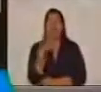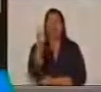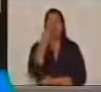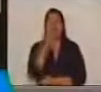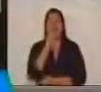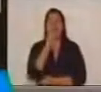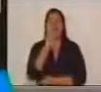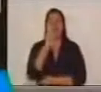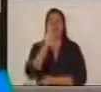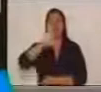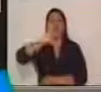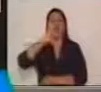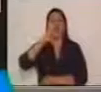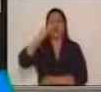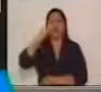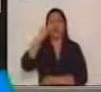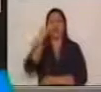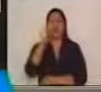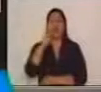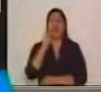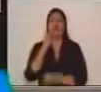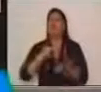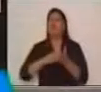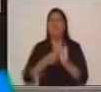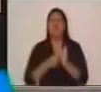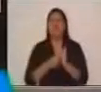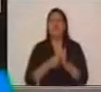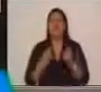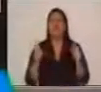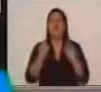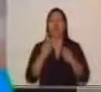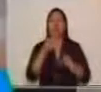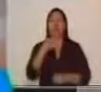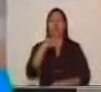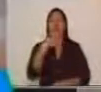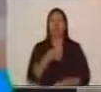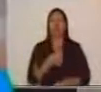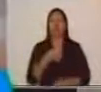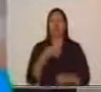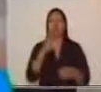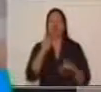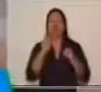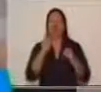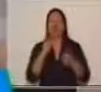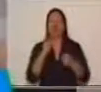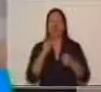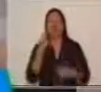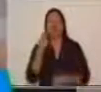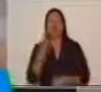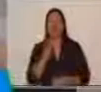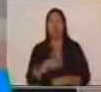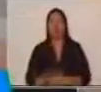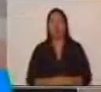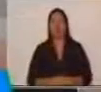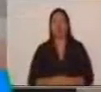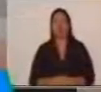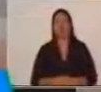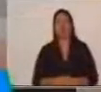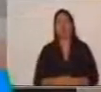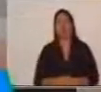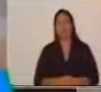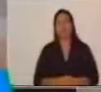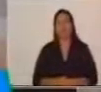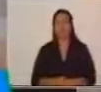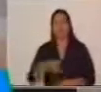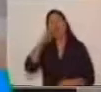de tristeza, pero lo está haciendo de una forma subjetiva de toda la información, es lírico. Y por último, recuerden que debe de estar